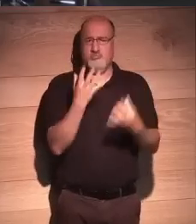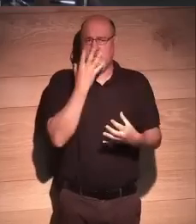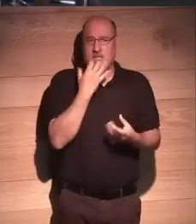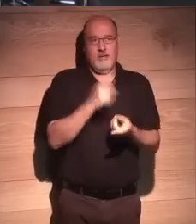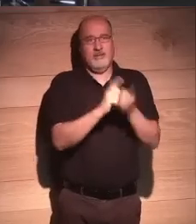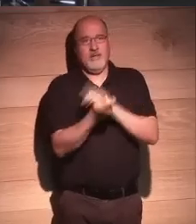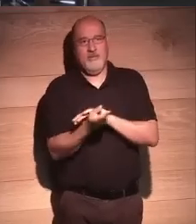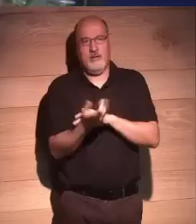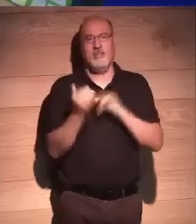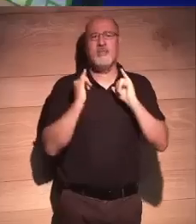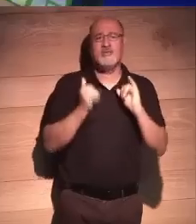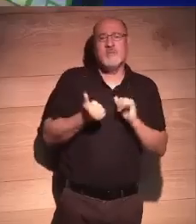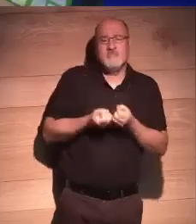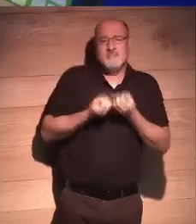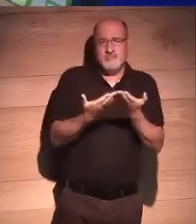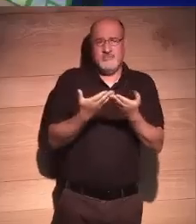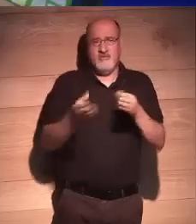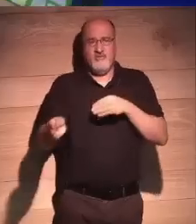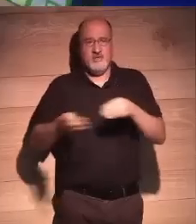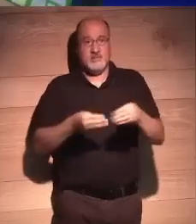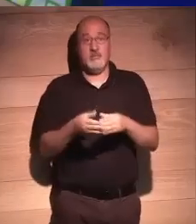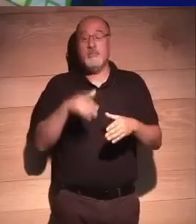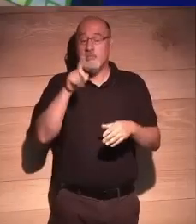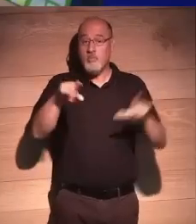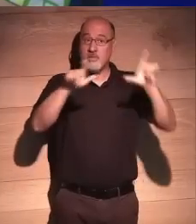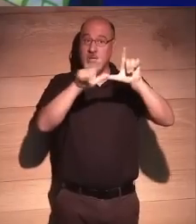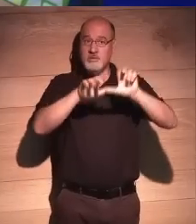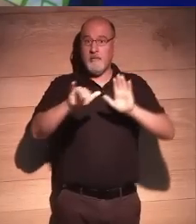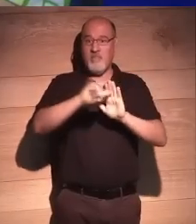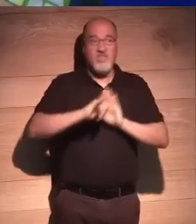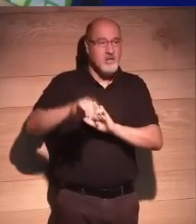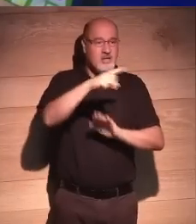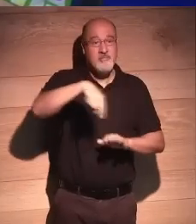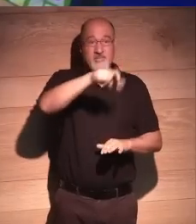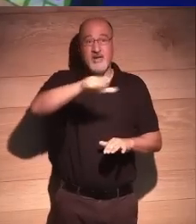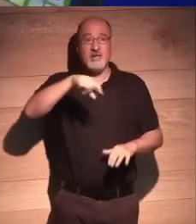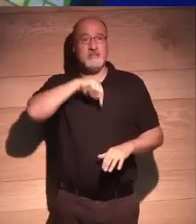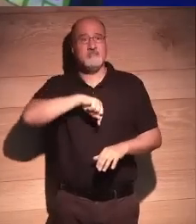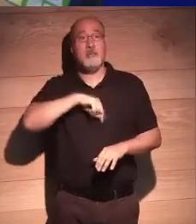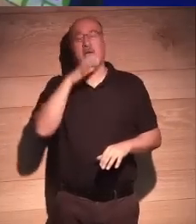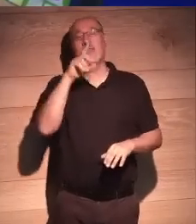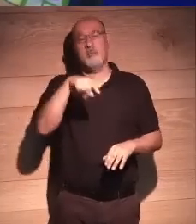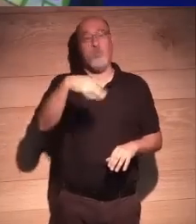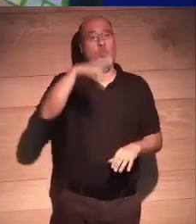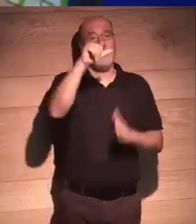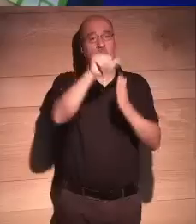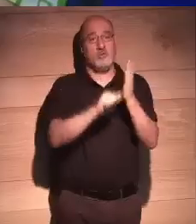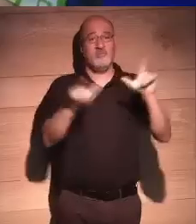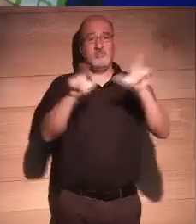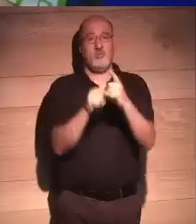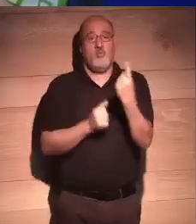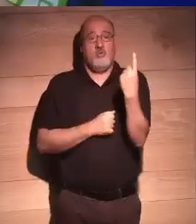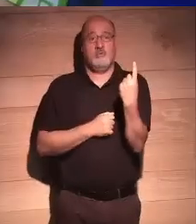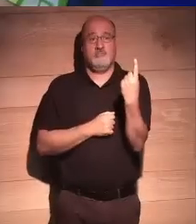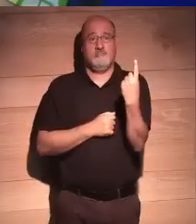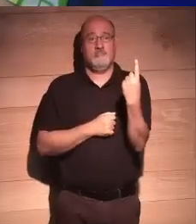demás. Y bueno, yo creo que se hizo una televisión cercana y que realmente supongo que era la única todavía, y bueno, la